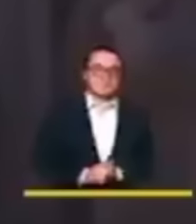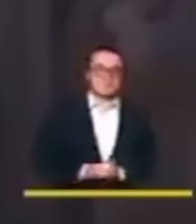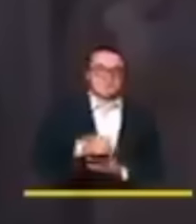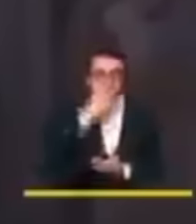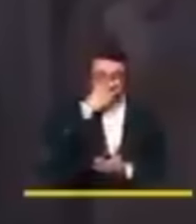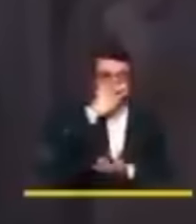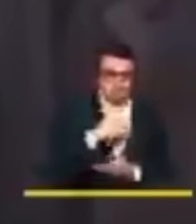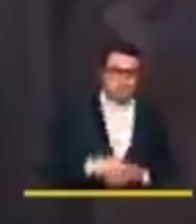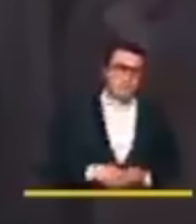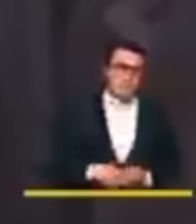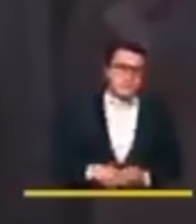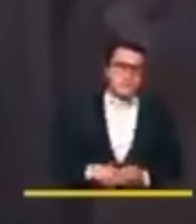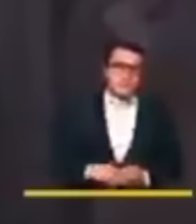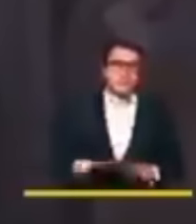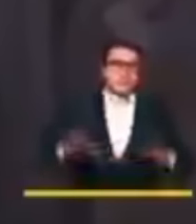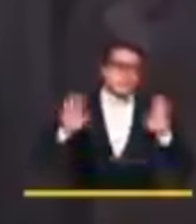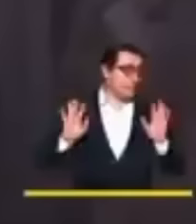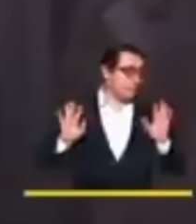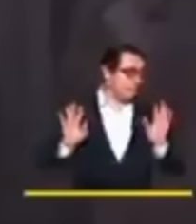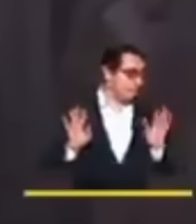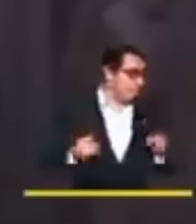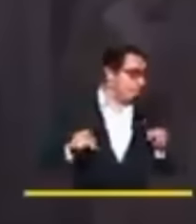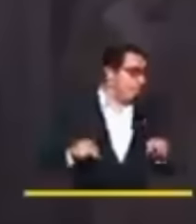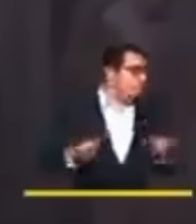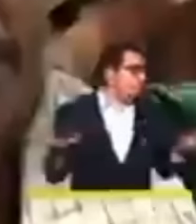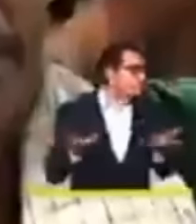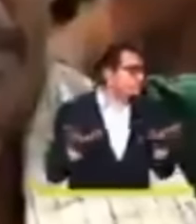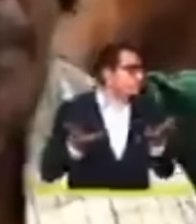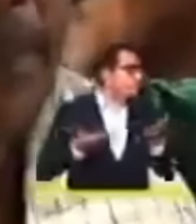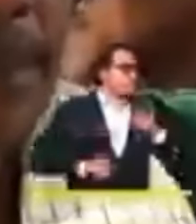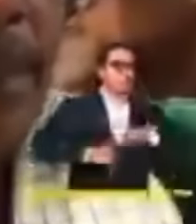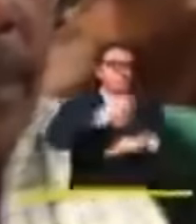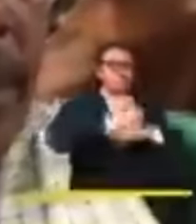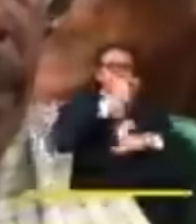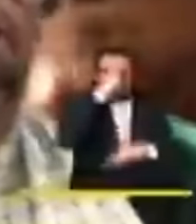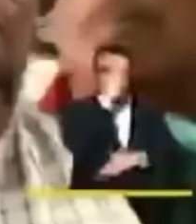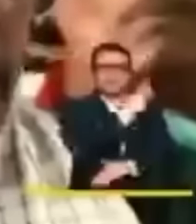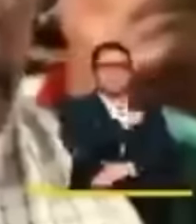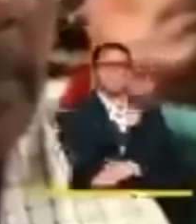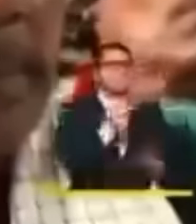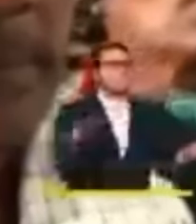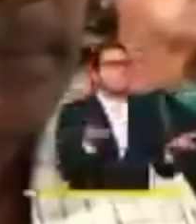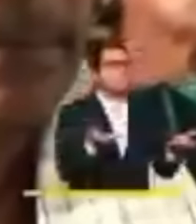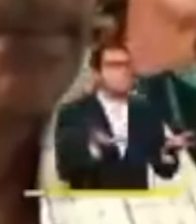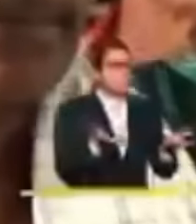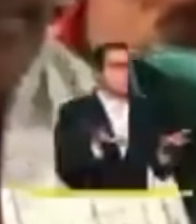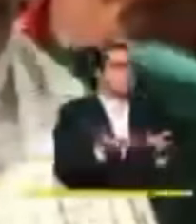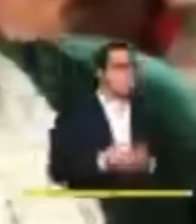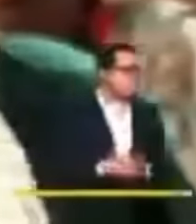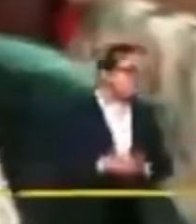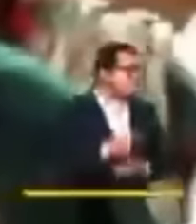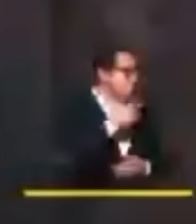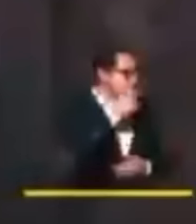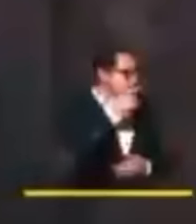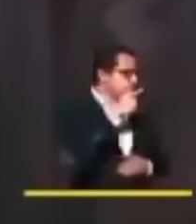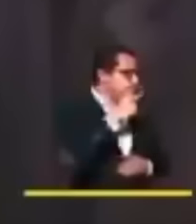era que el cierre de la vía no lo había propiciado los del clan del golfo sino los campesinos de